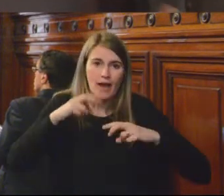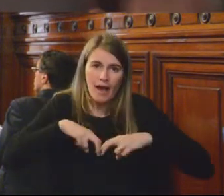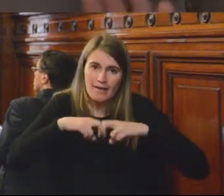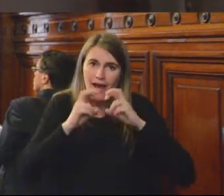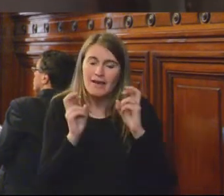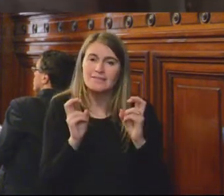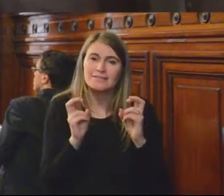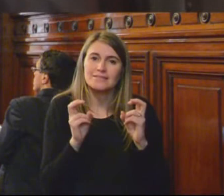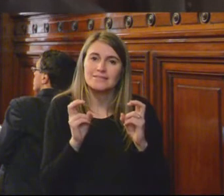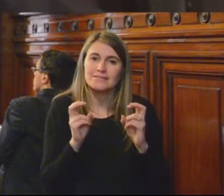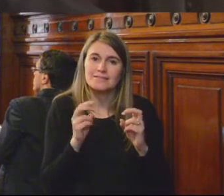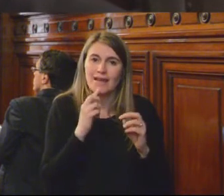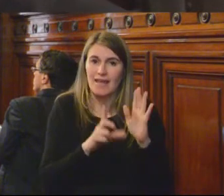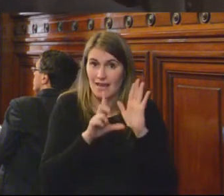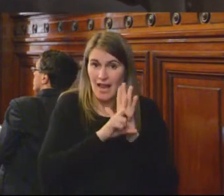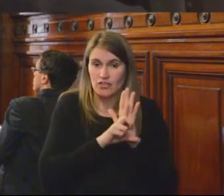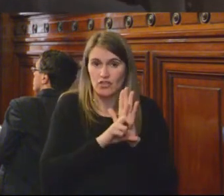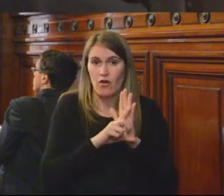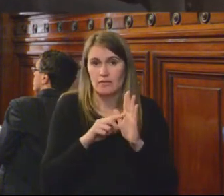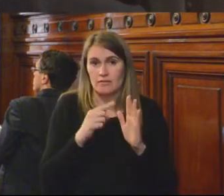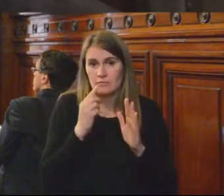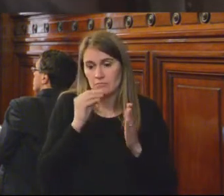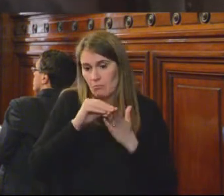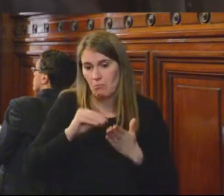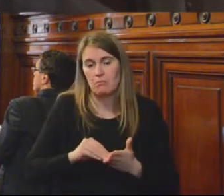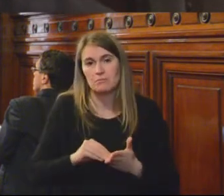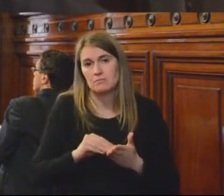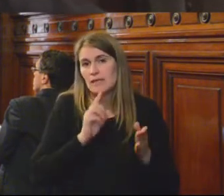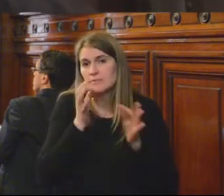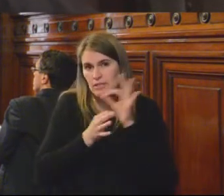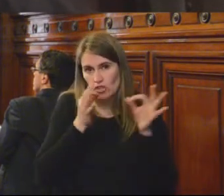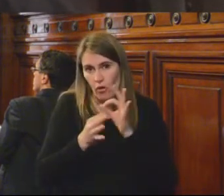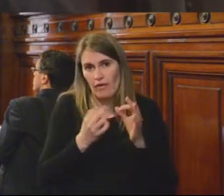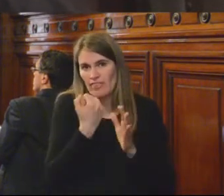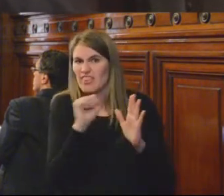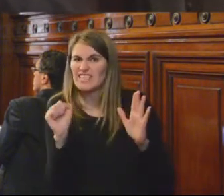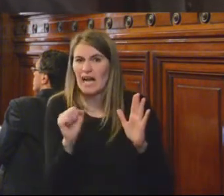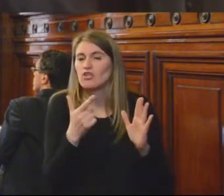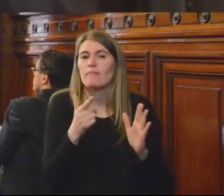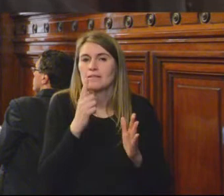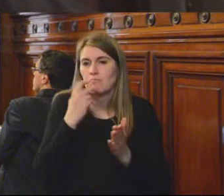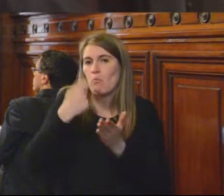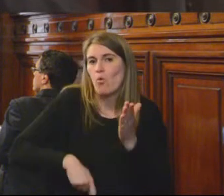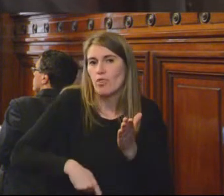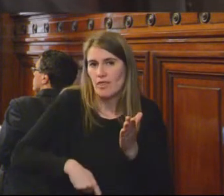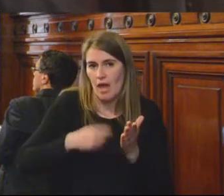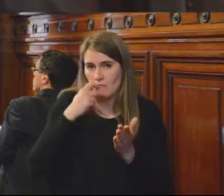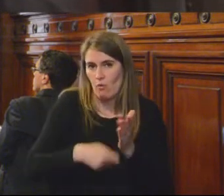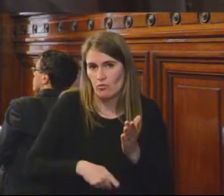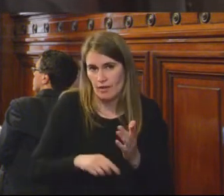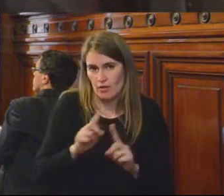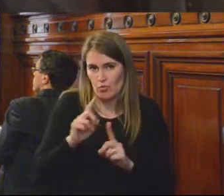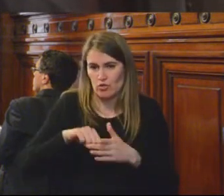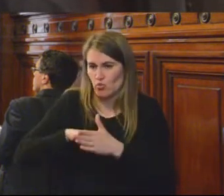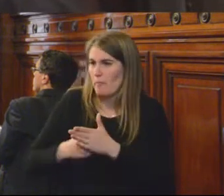demás legislación que ha ido a aplicarse y que jamás se aplicó. O sea, un desacato implica una multa, no una suspensión de un